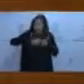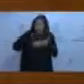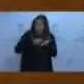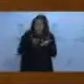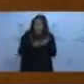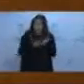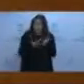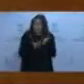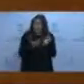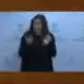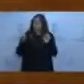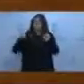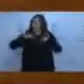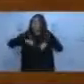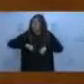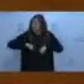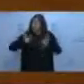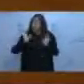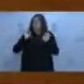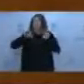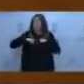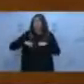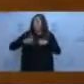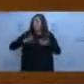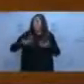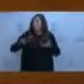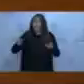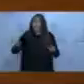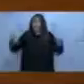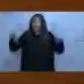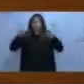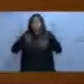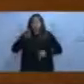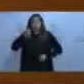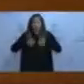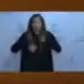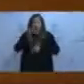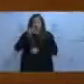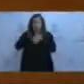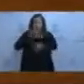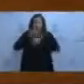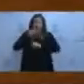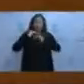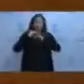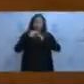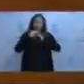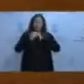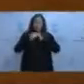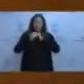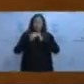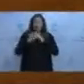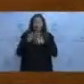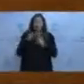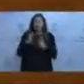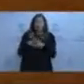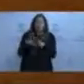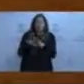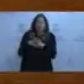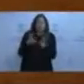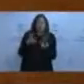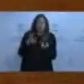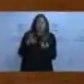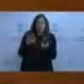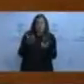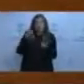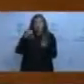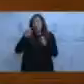acuerdo de concertación, del acuerdo para la competitividad económica y la sostenibilidad social, el ACCES, el programa informático ACCES, no tengo dudas